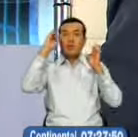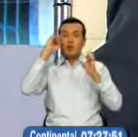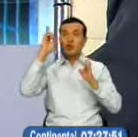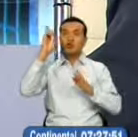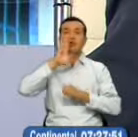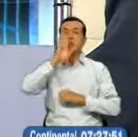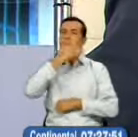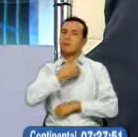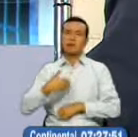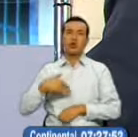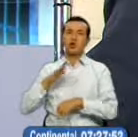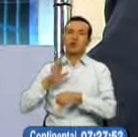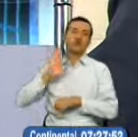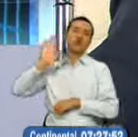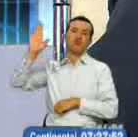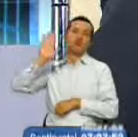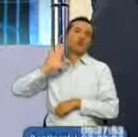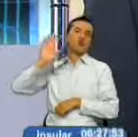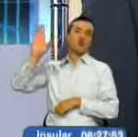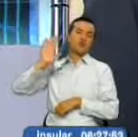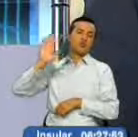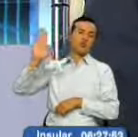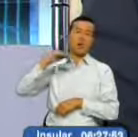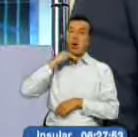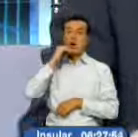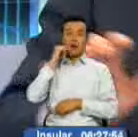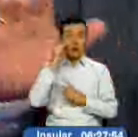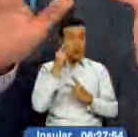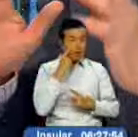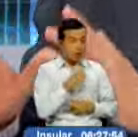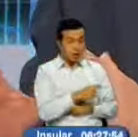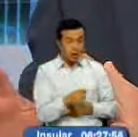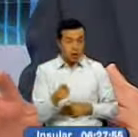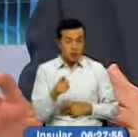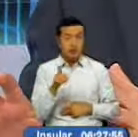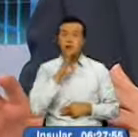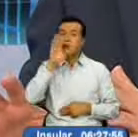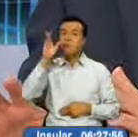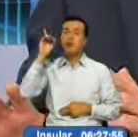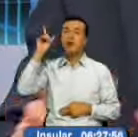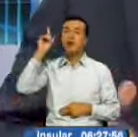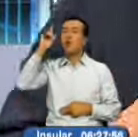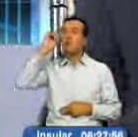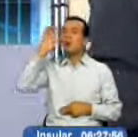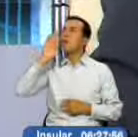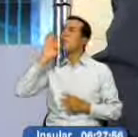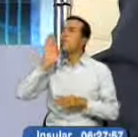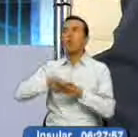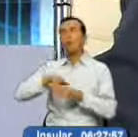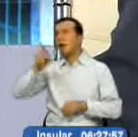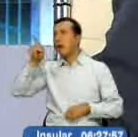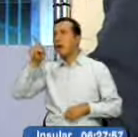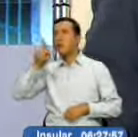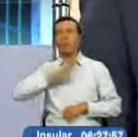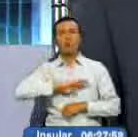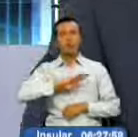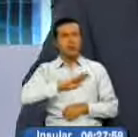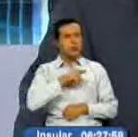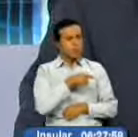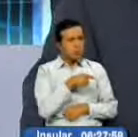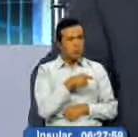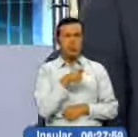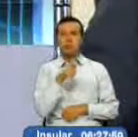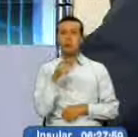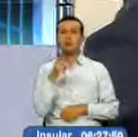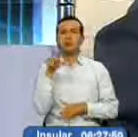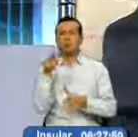gobierno central. Y que cada vez que pasa algo miramos tan solo al gobierno central. Pero no les exigimos a los gobiernos autónomos